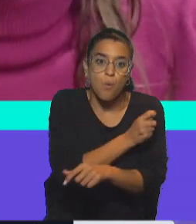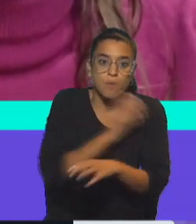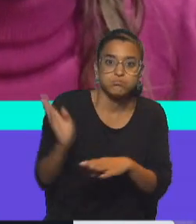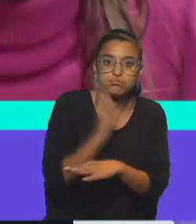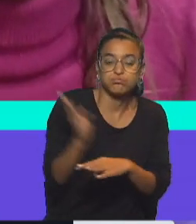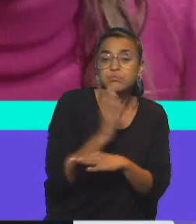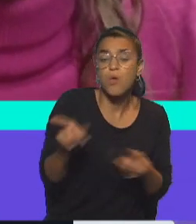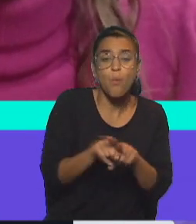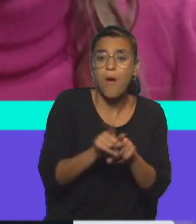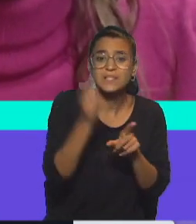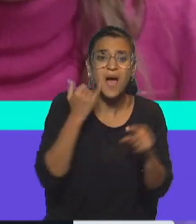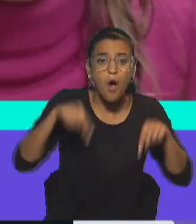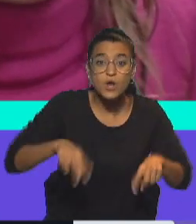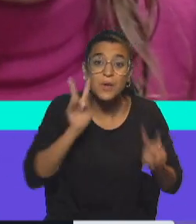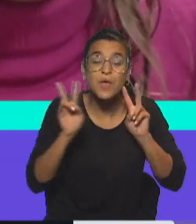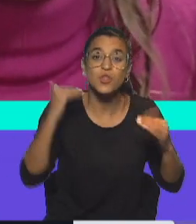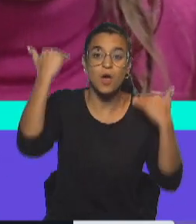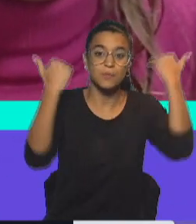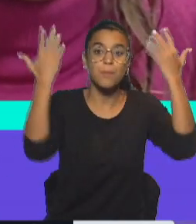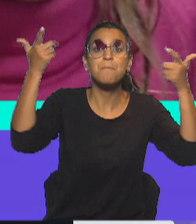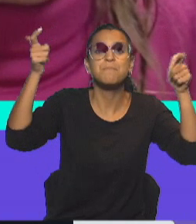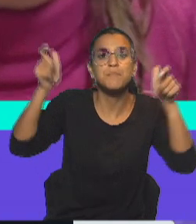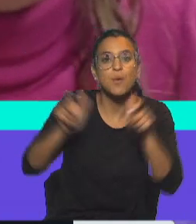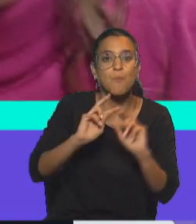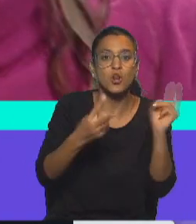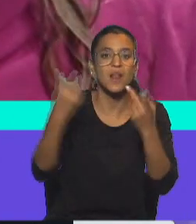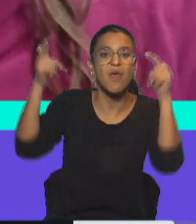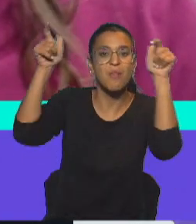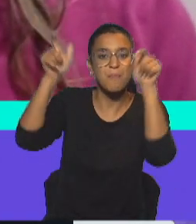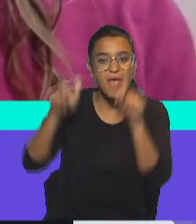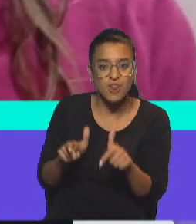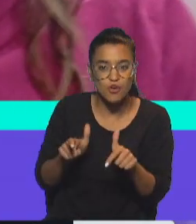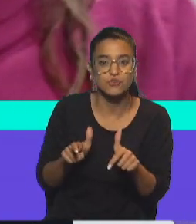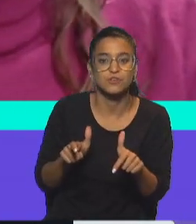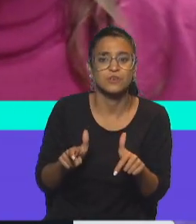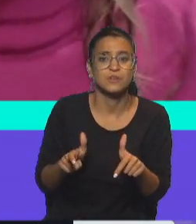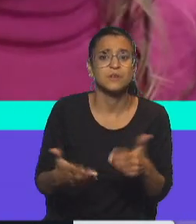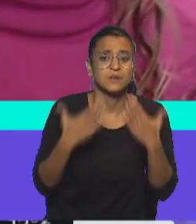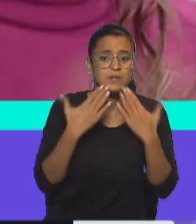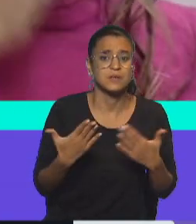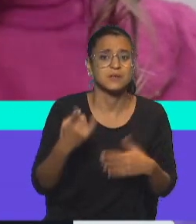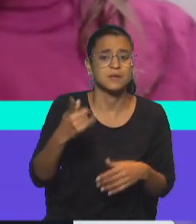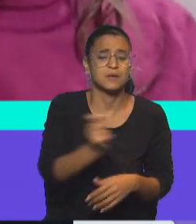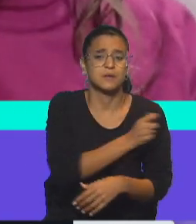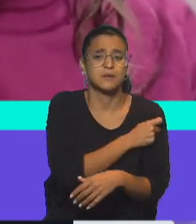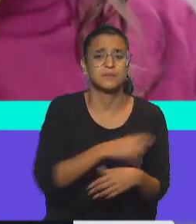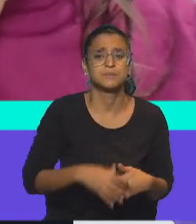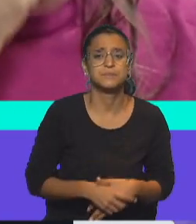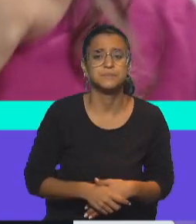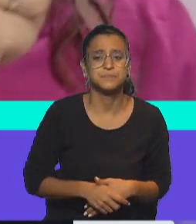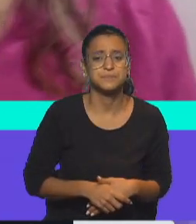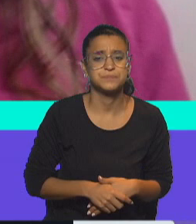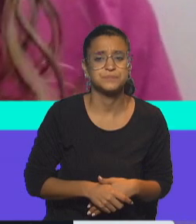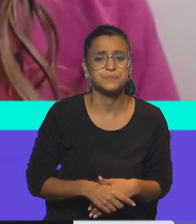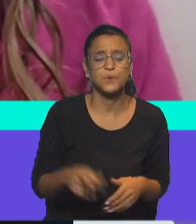como ya se está viendo en los adultos mayores, una disminución en la mortalidad gracias a la vacunación. Doctora, a ver, nos quedamos con